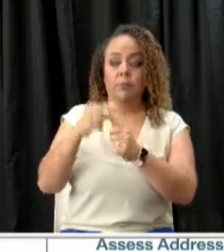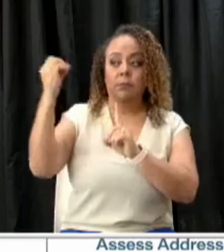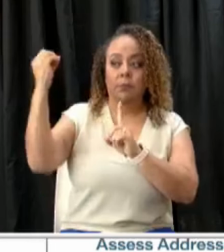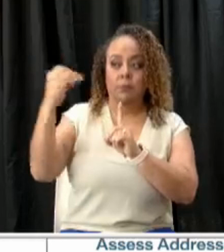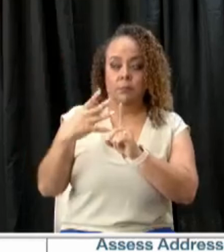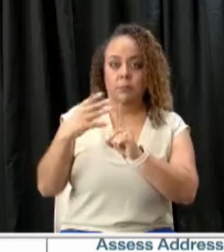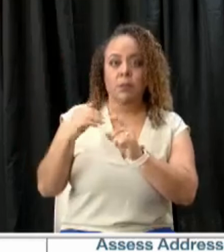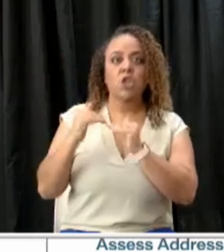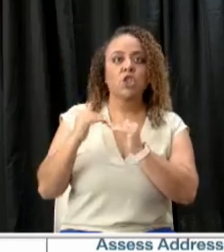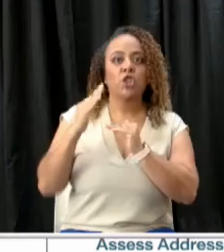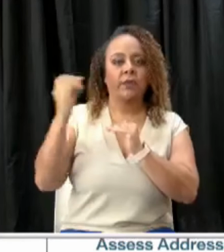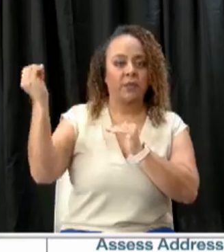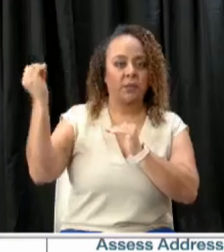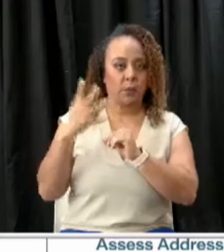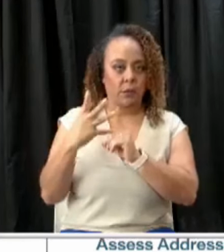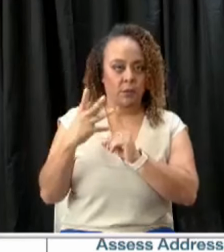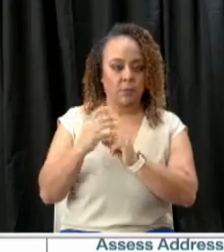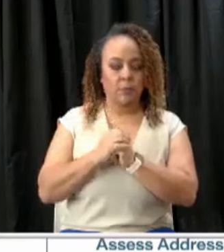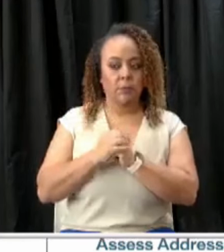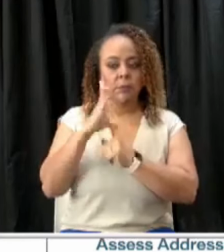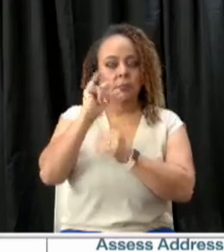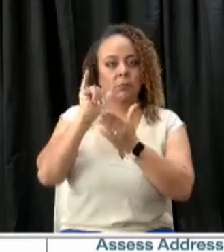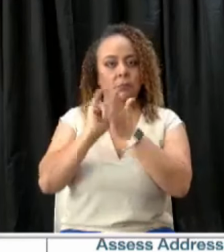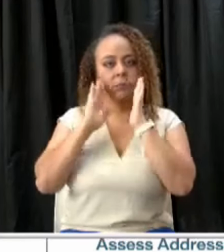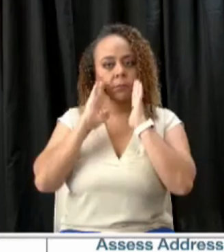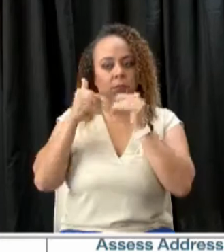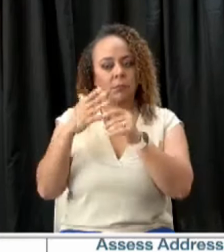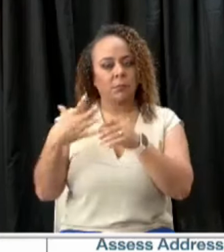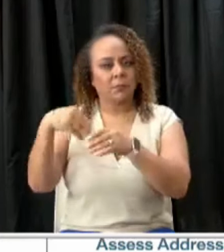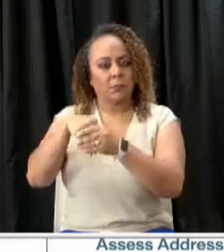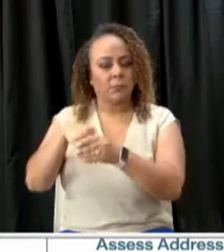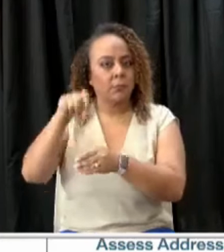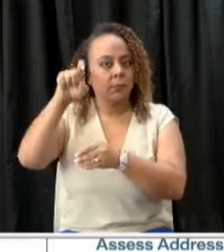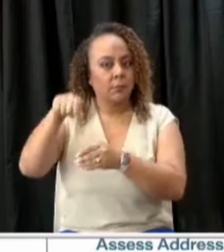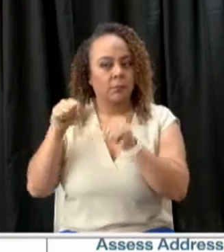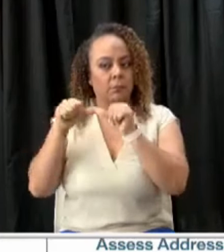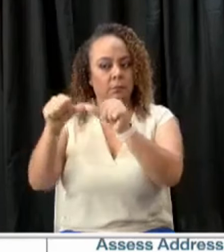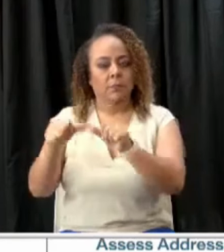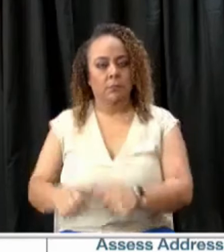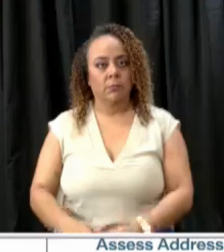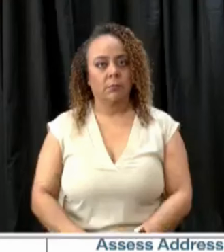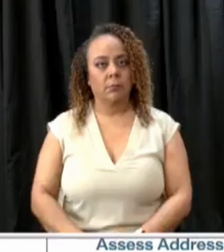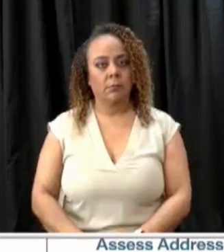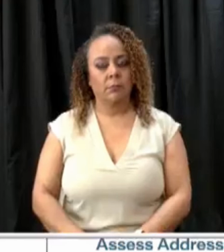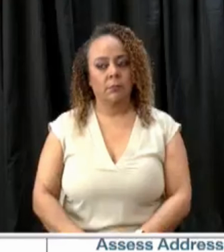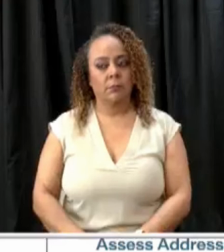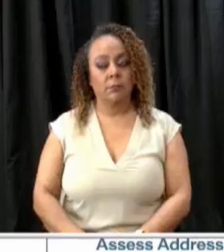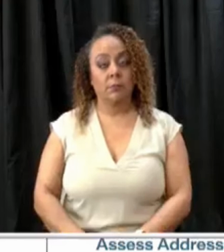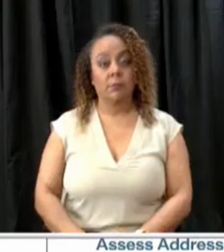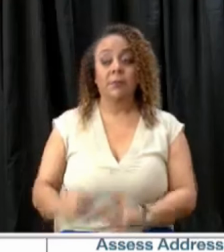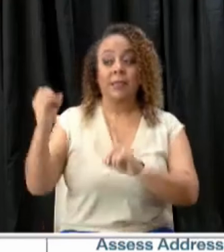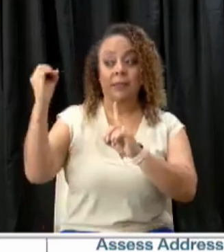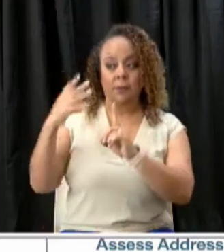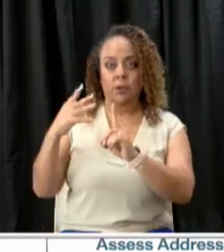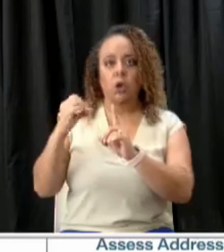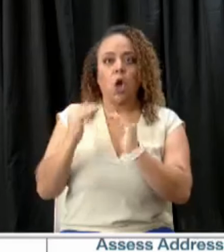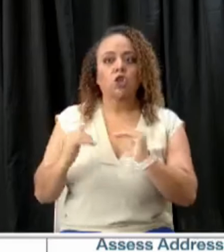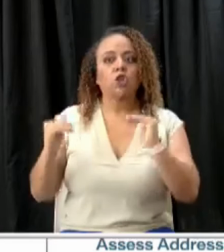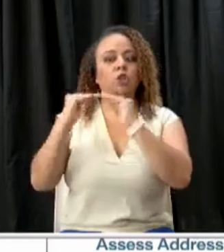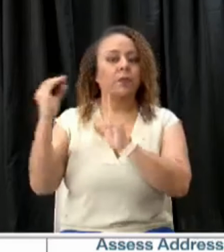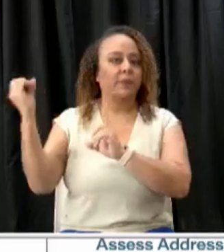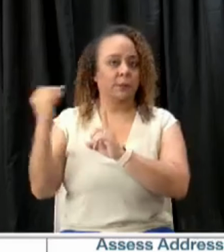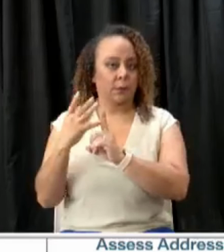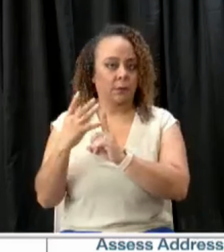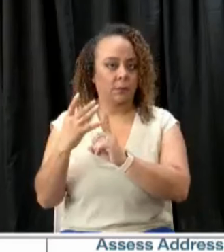Está sobreexpuesto y este enfoque integrado debe de ser sostenible. Si está expuesto o